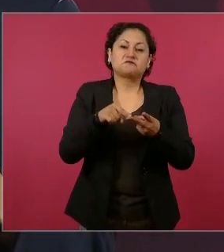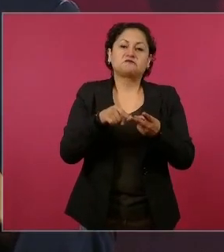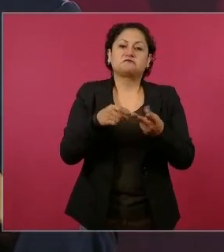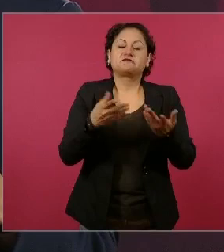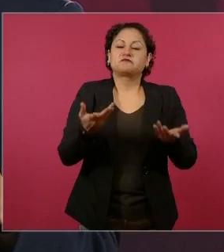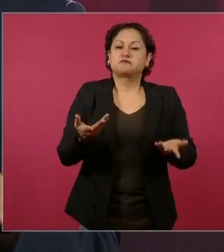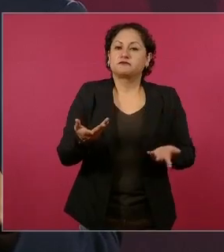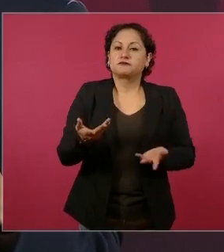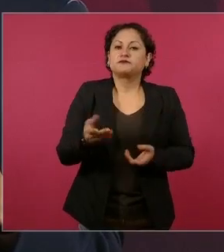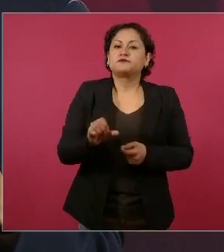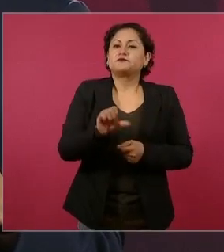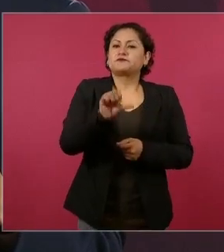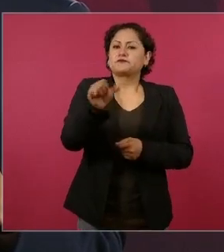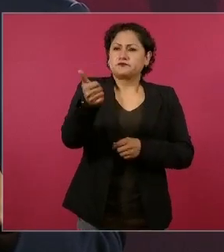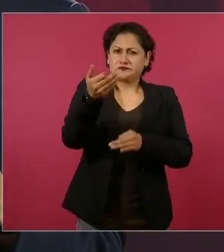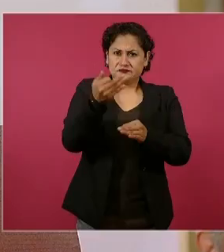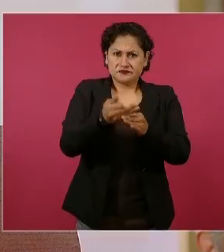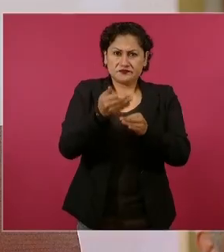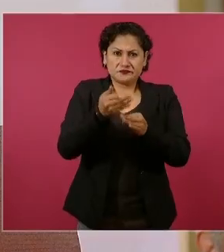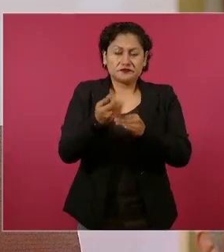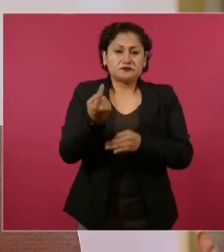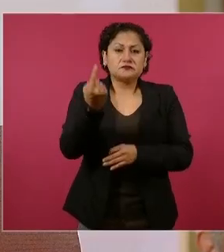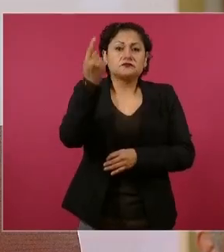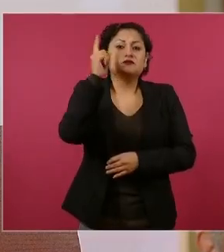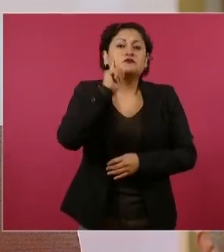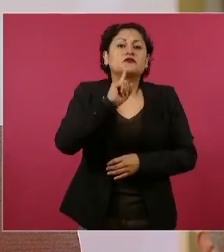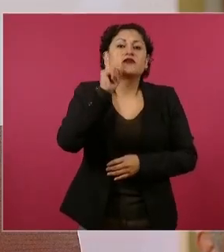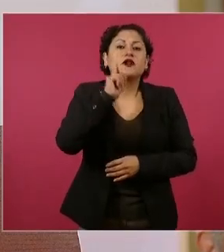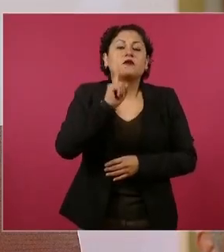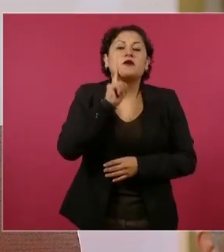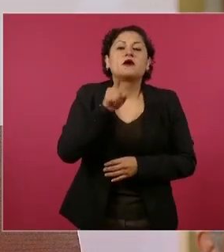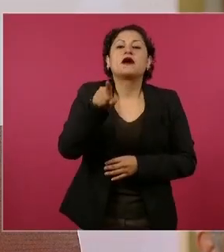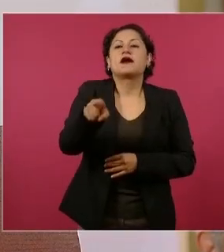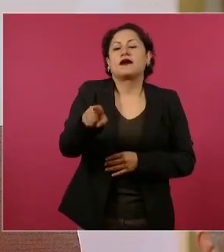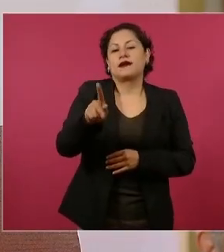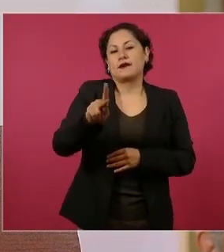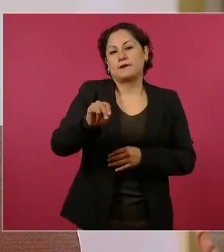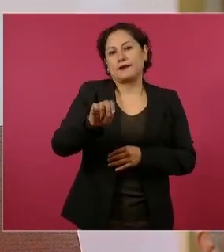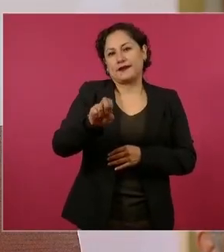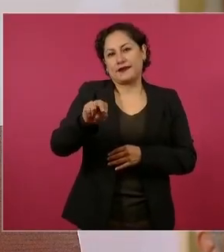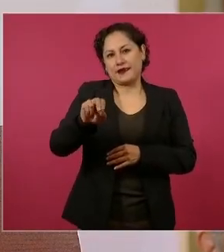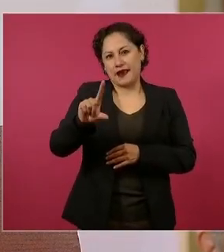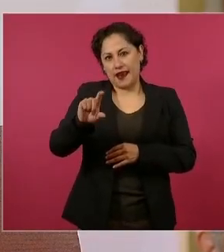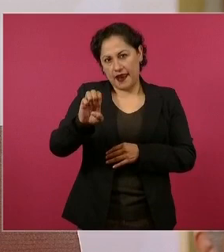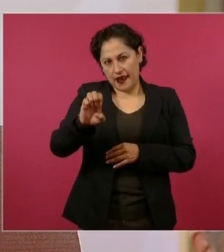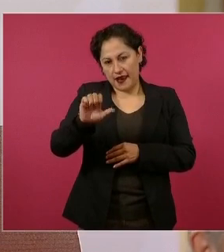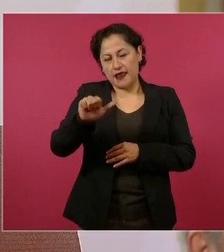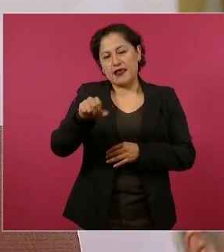Hay una señora ahora, es Pinilei.